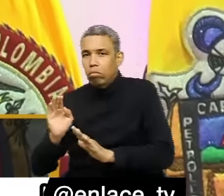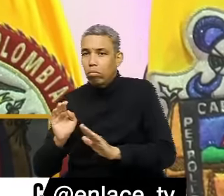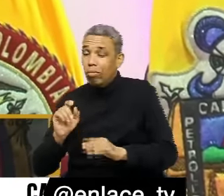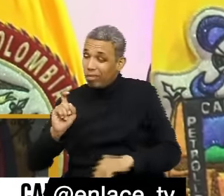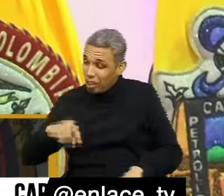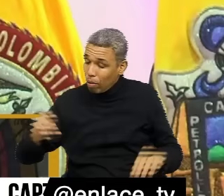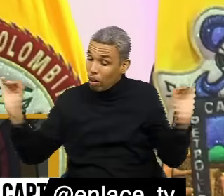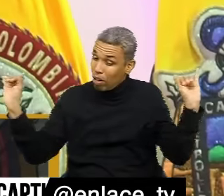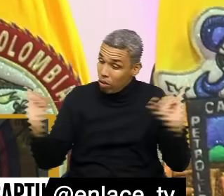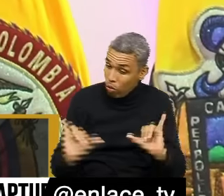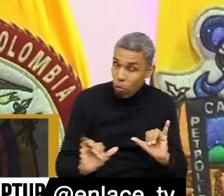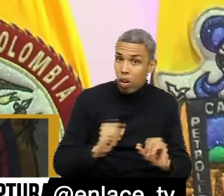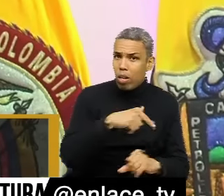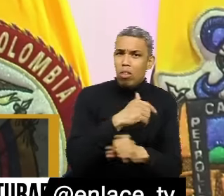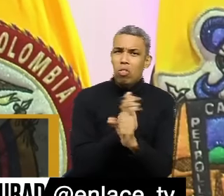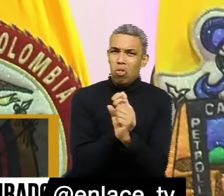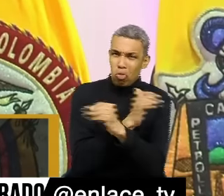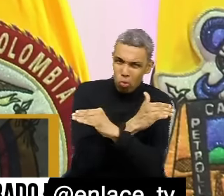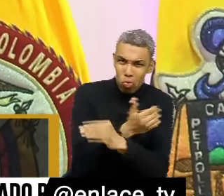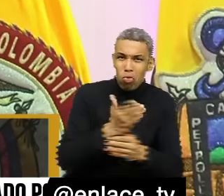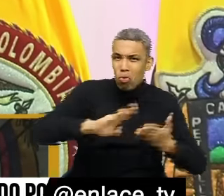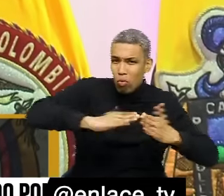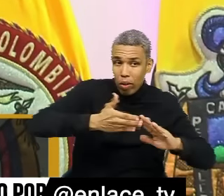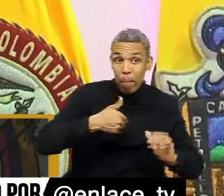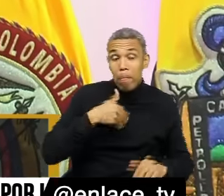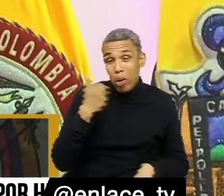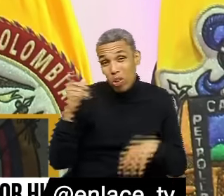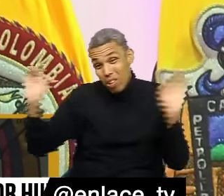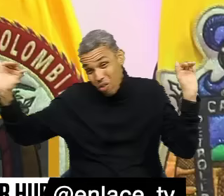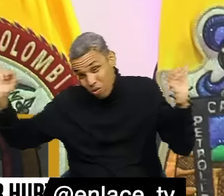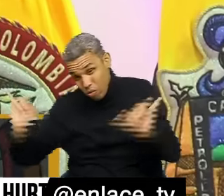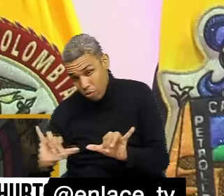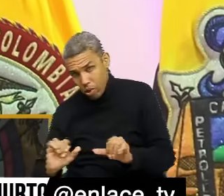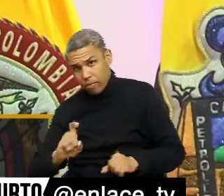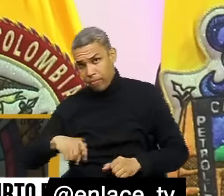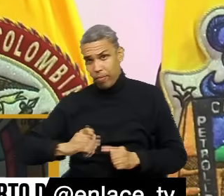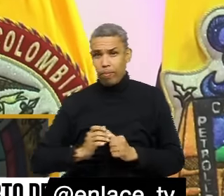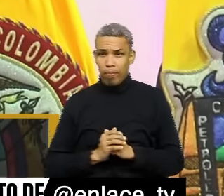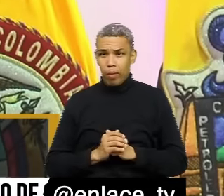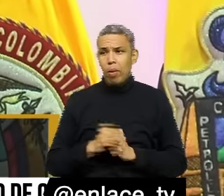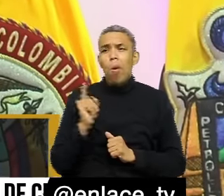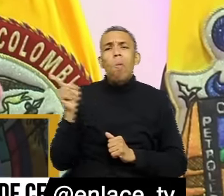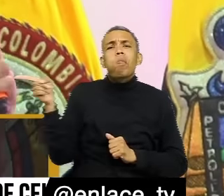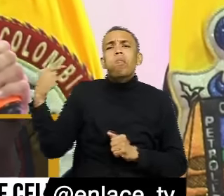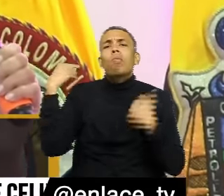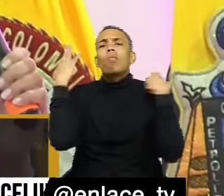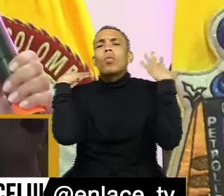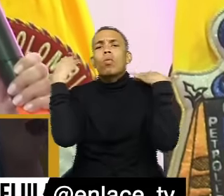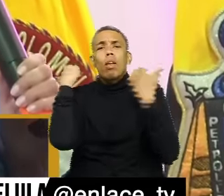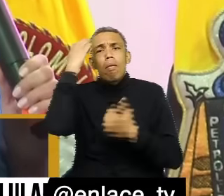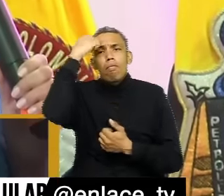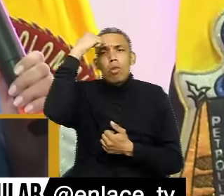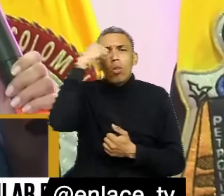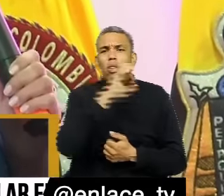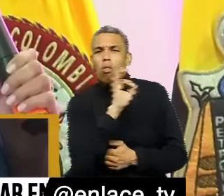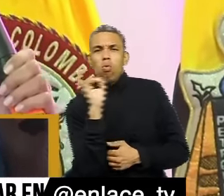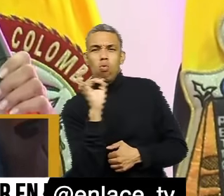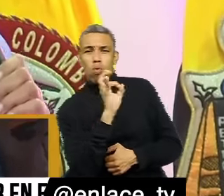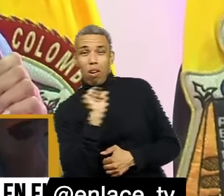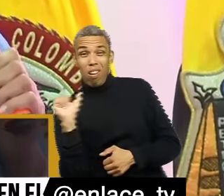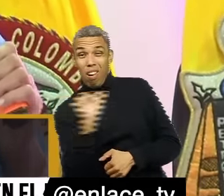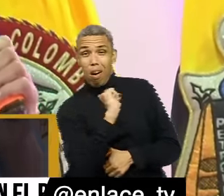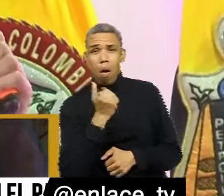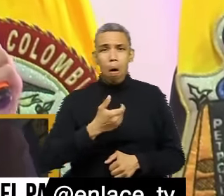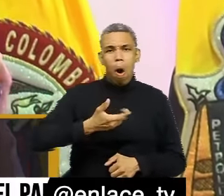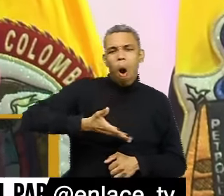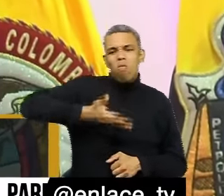que necesitan esos maestros líderes, esos maestros comprometidos, y nuestras niñas y nuestros niños de formación complementaria,